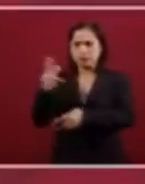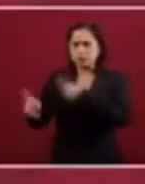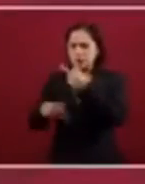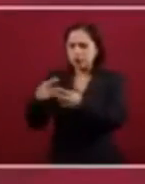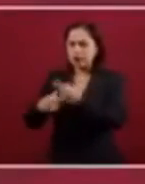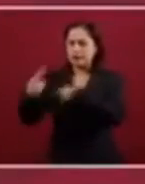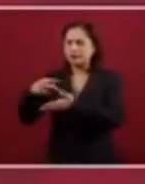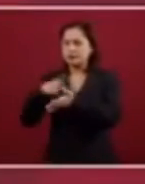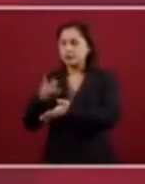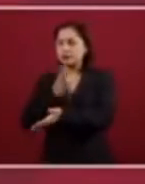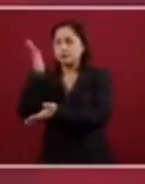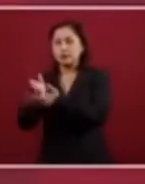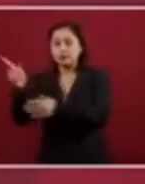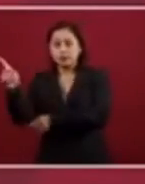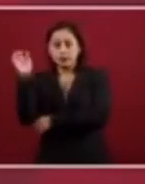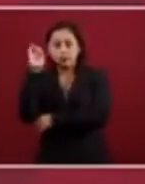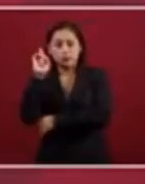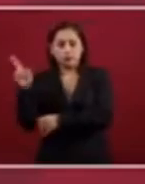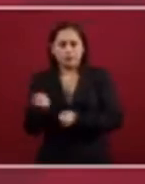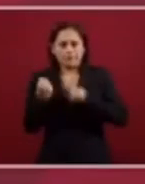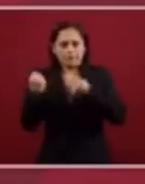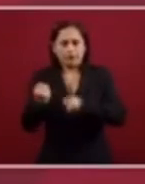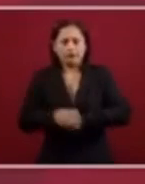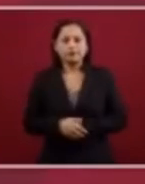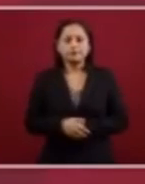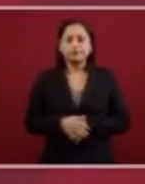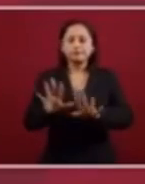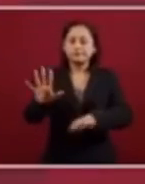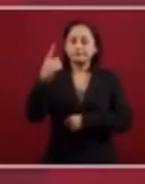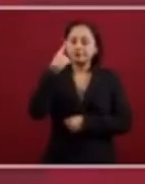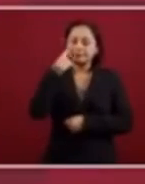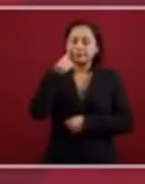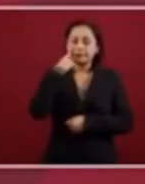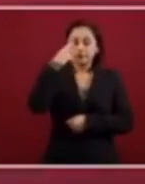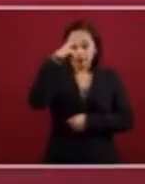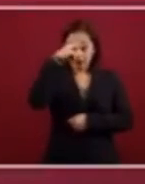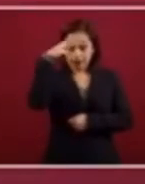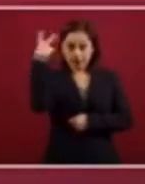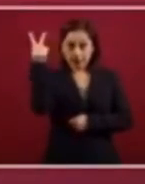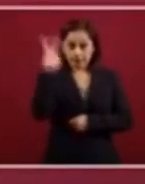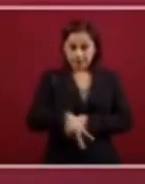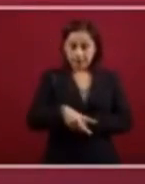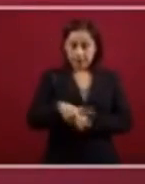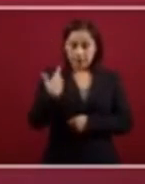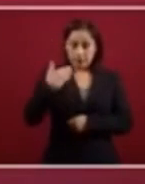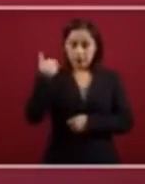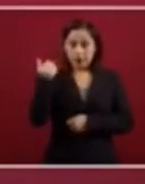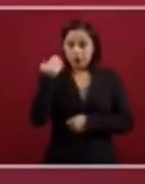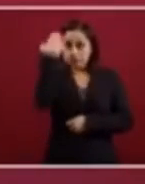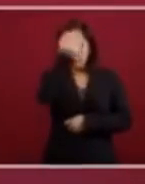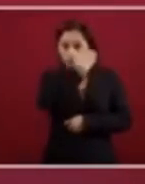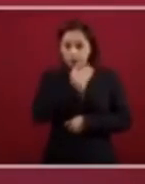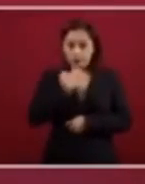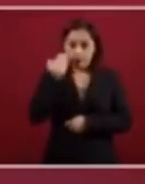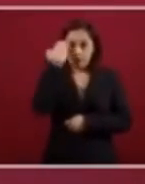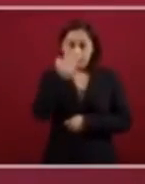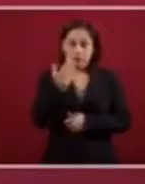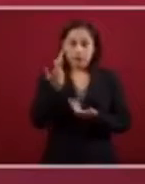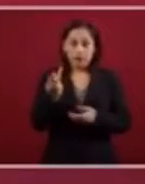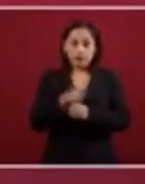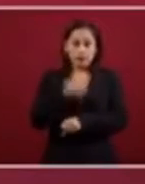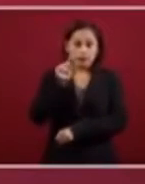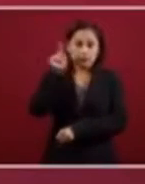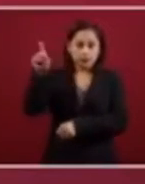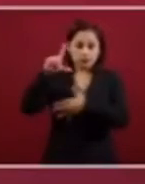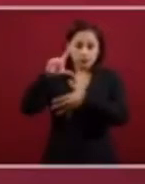A ver, México no es un país que haya hecho evaluaciones, o se considere que deba hacer evaluaciones sobre los procesos de reelección en